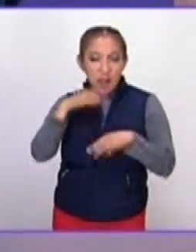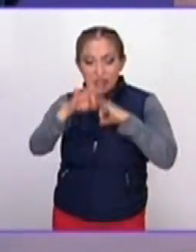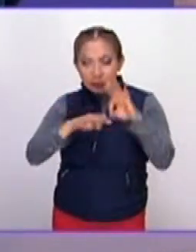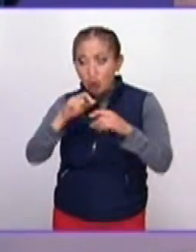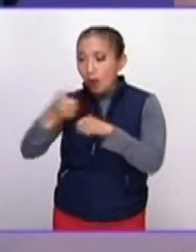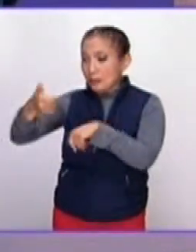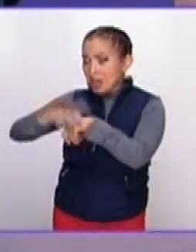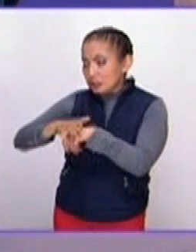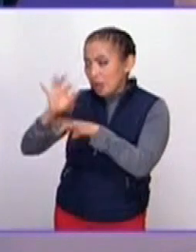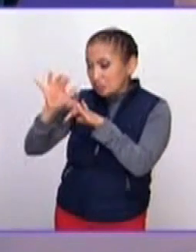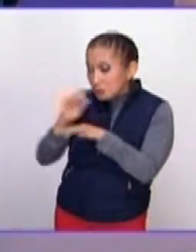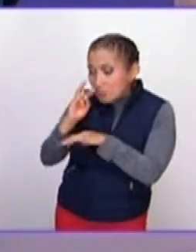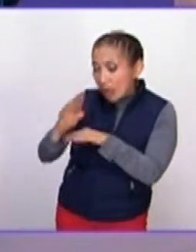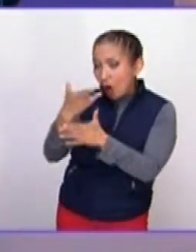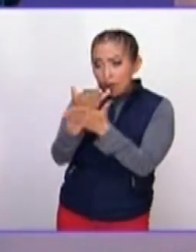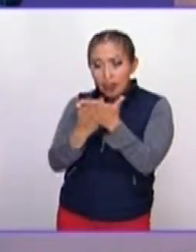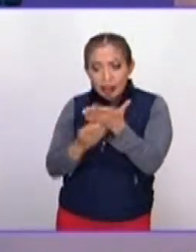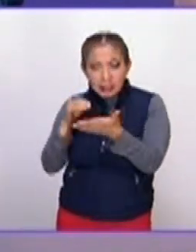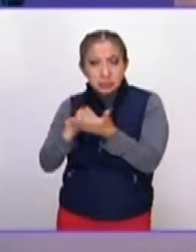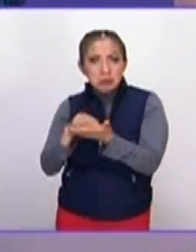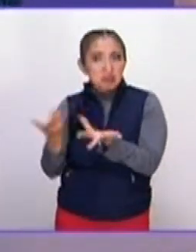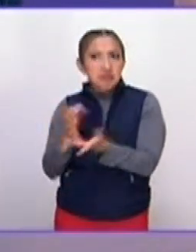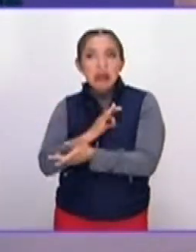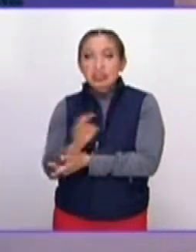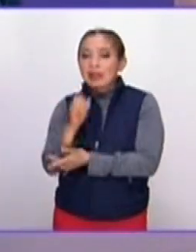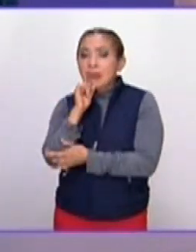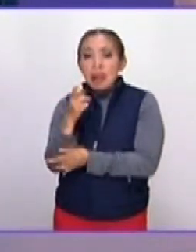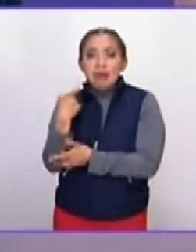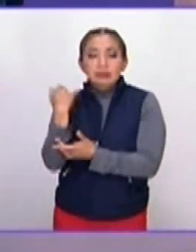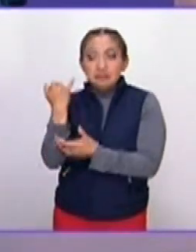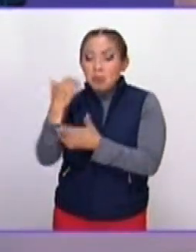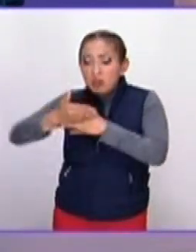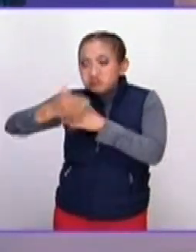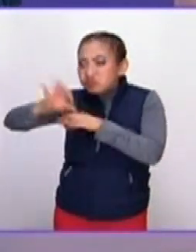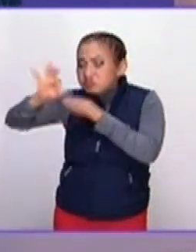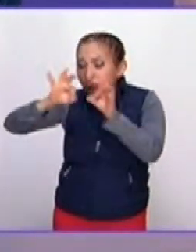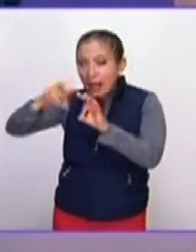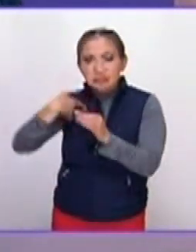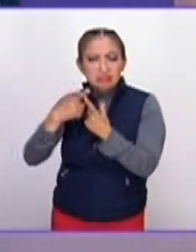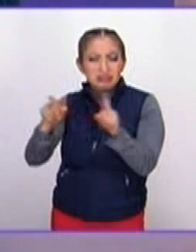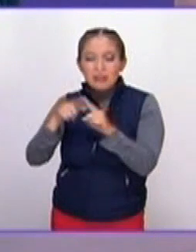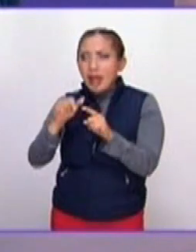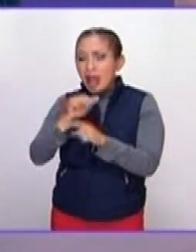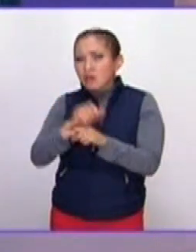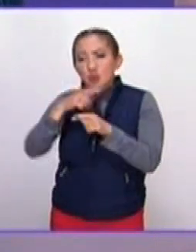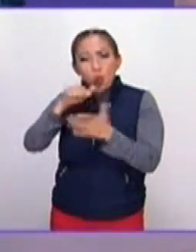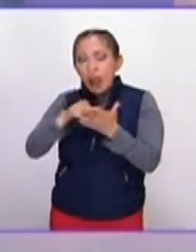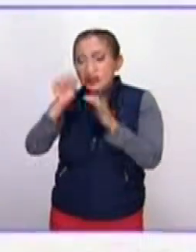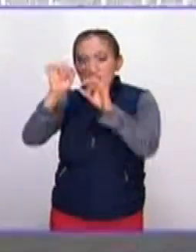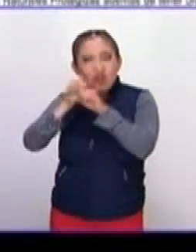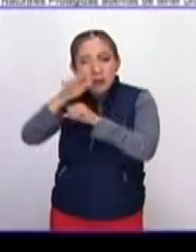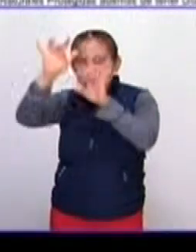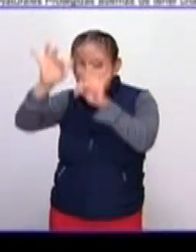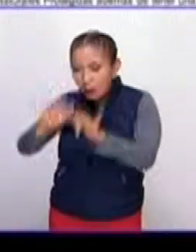la administración, en el registro, hasta, podríamos decir, inventarios. Es múltiple, es una base de datos, pero